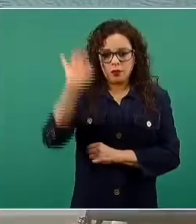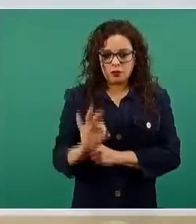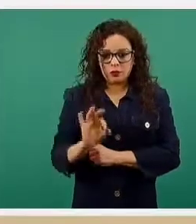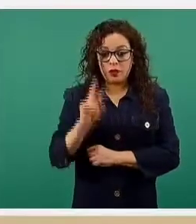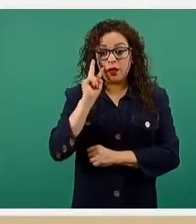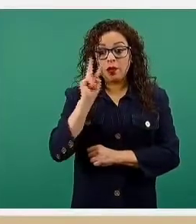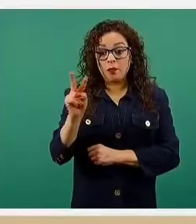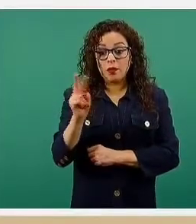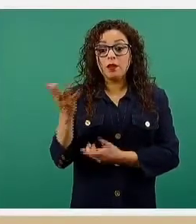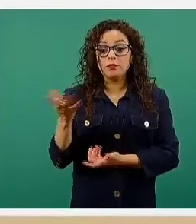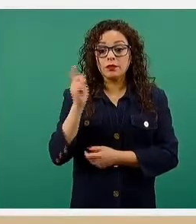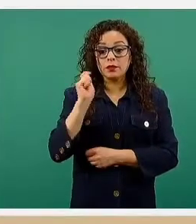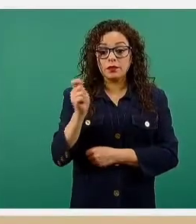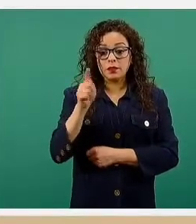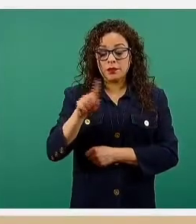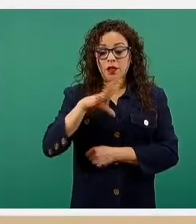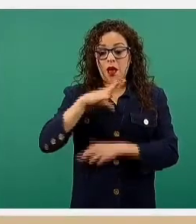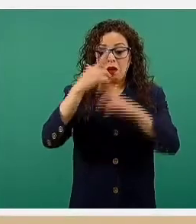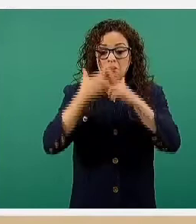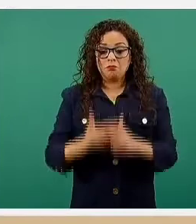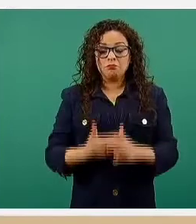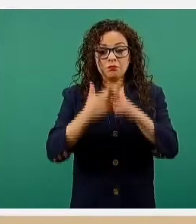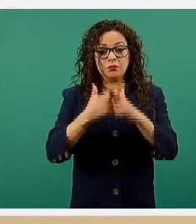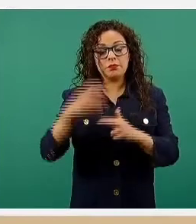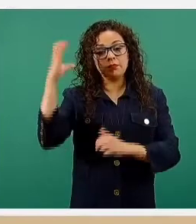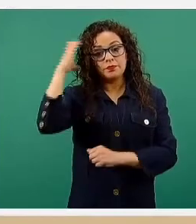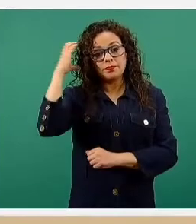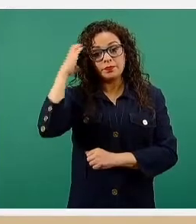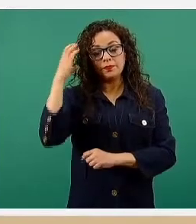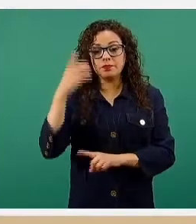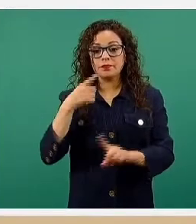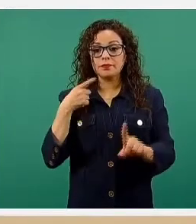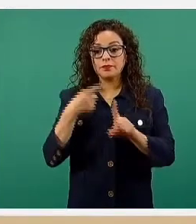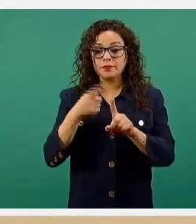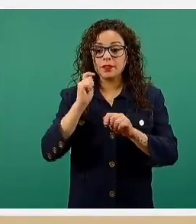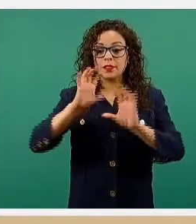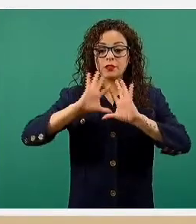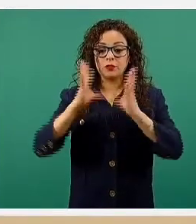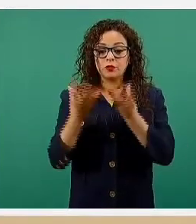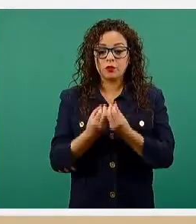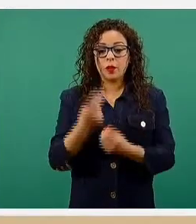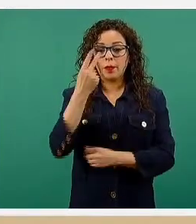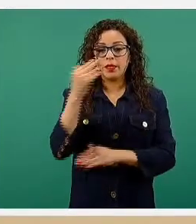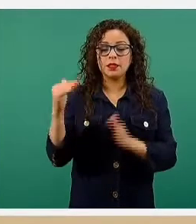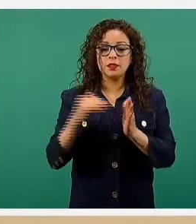la gran cantidad de camas disponibles que tenemos en relación al total, que son